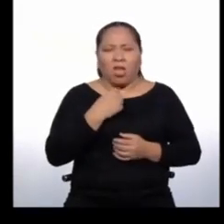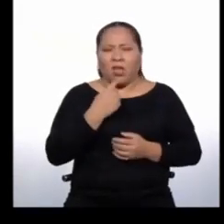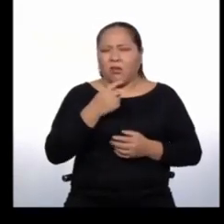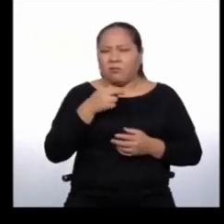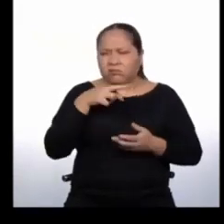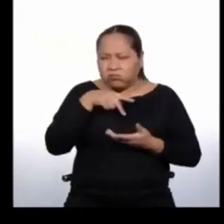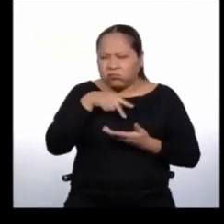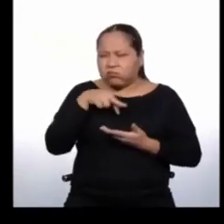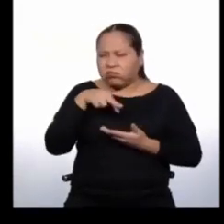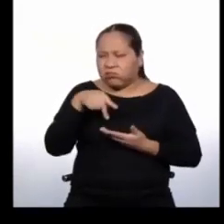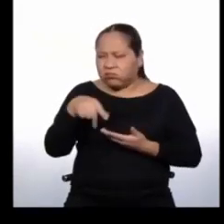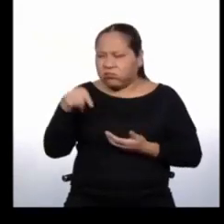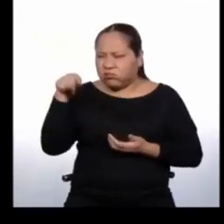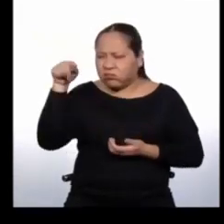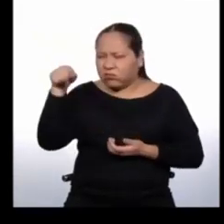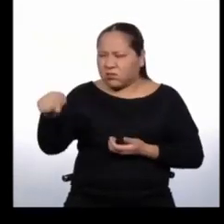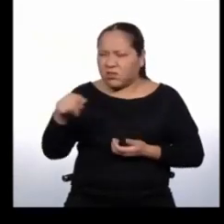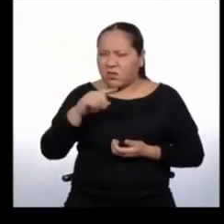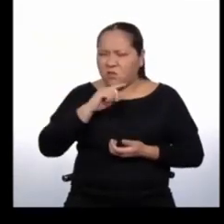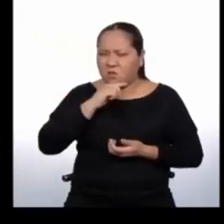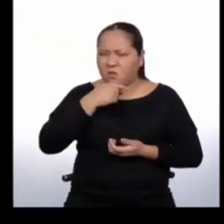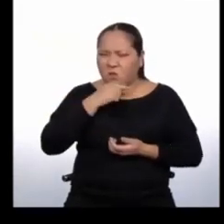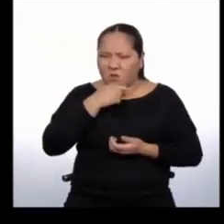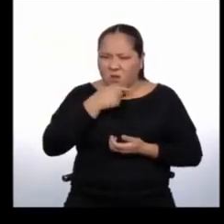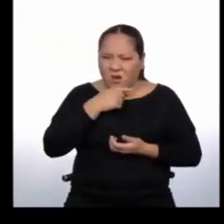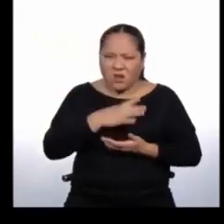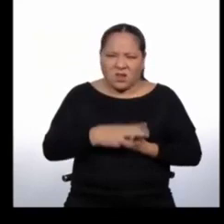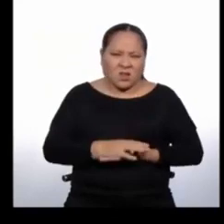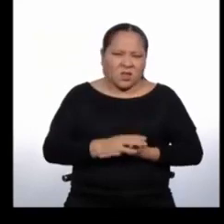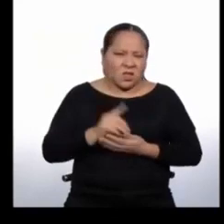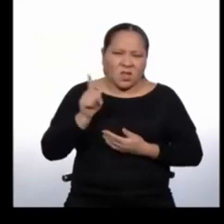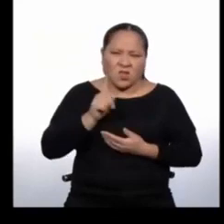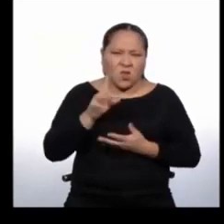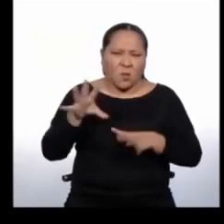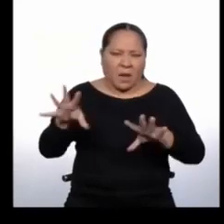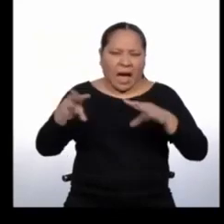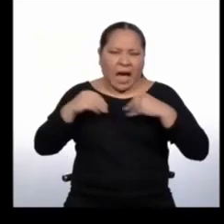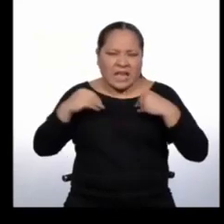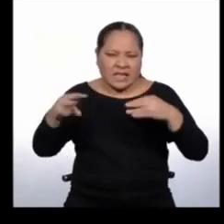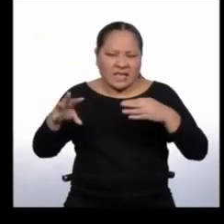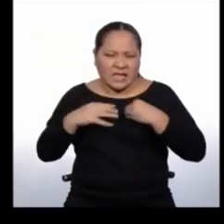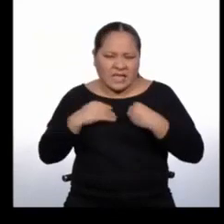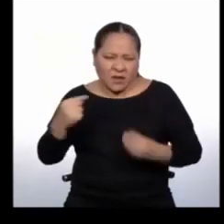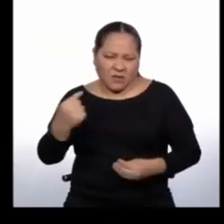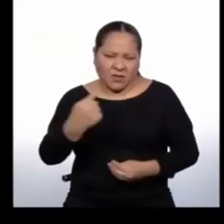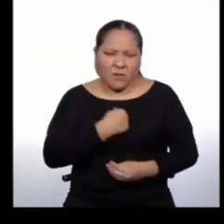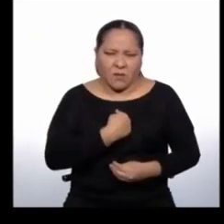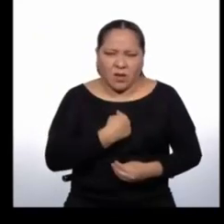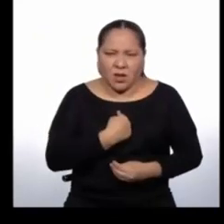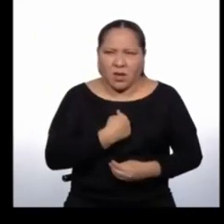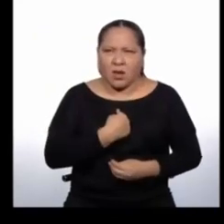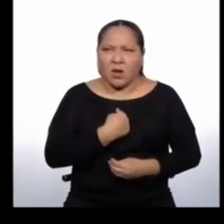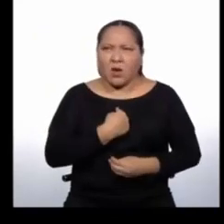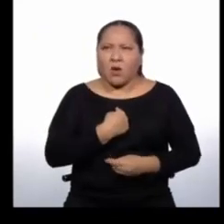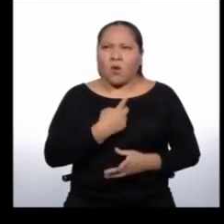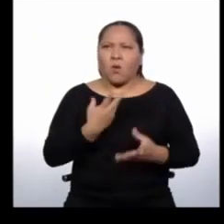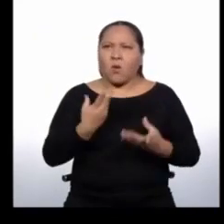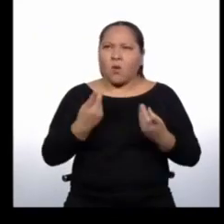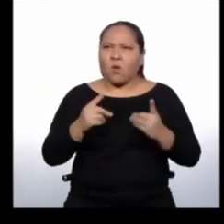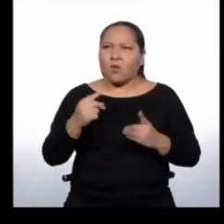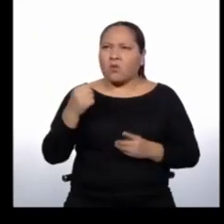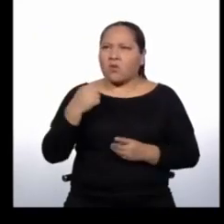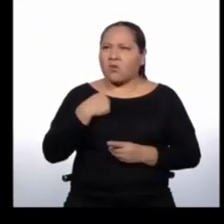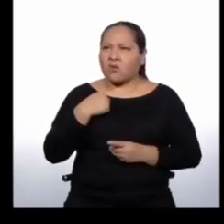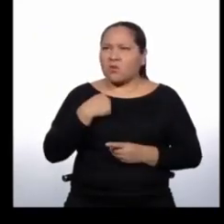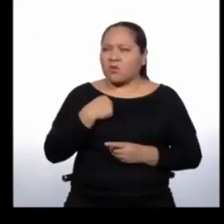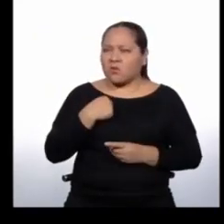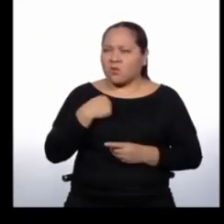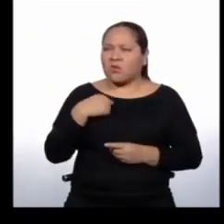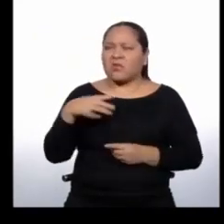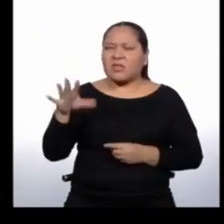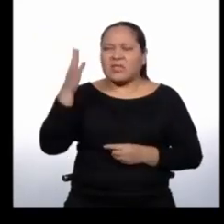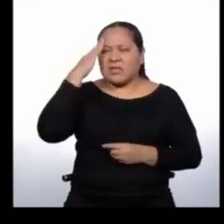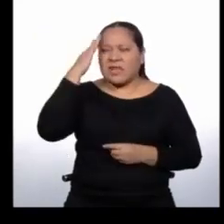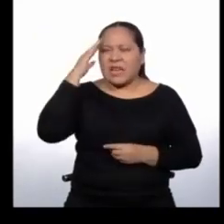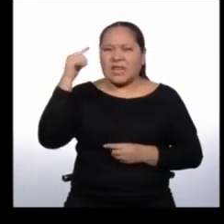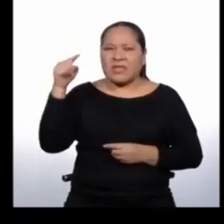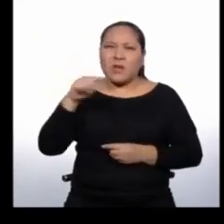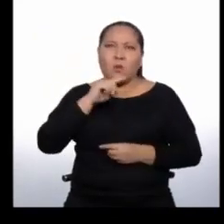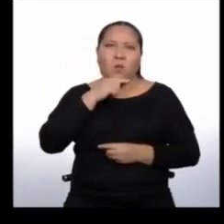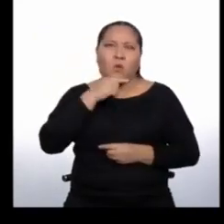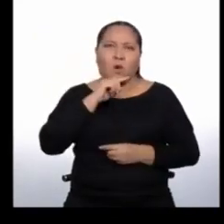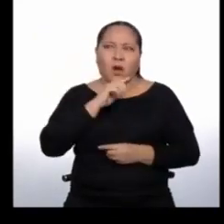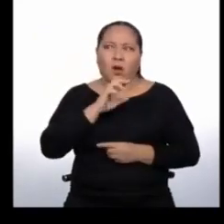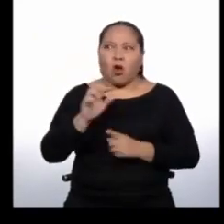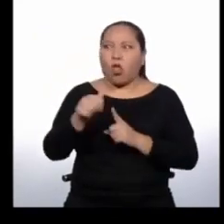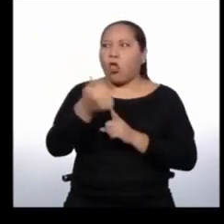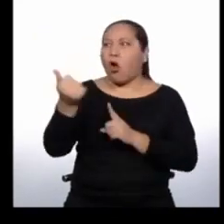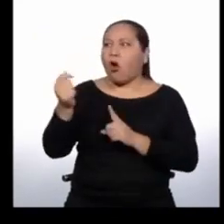esa fregona que se la da de honesta y marisabidilla, cuando yo sé de ella milagros de más calibre que los que reza